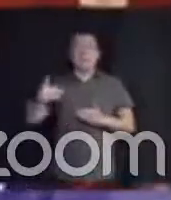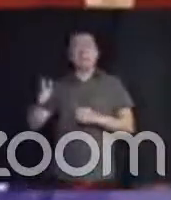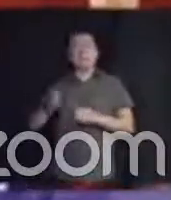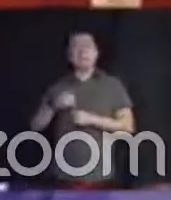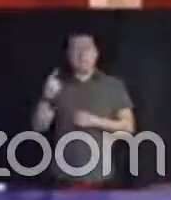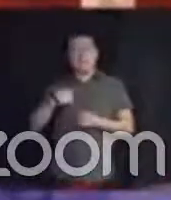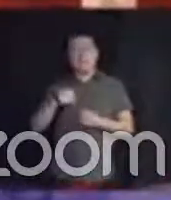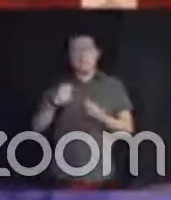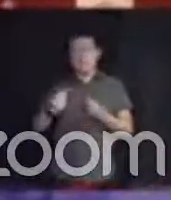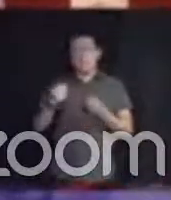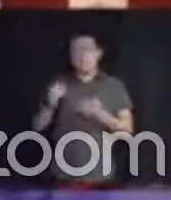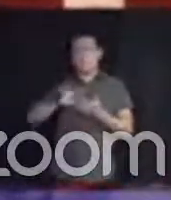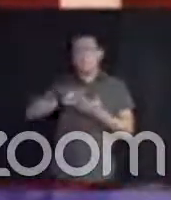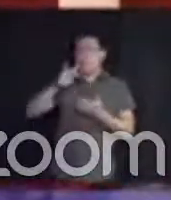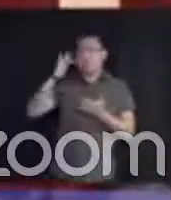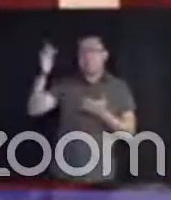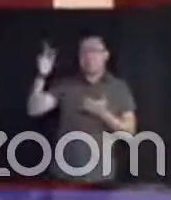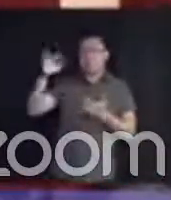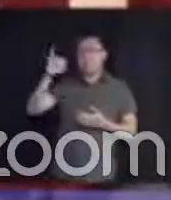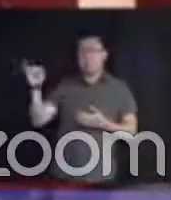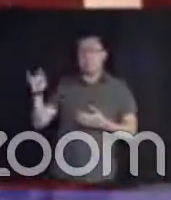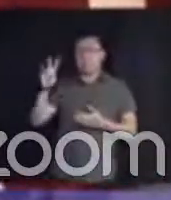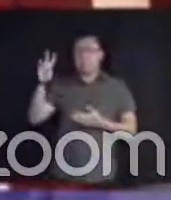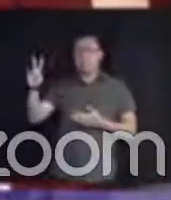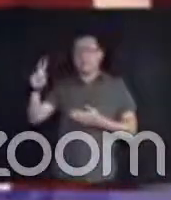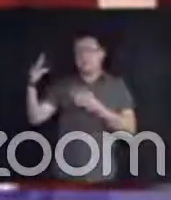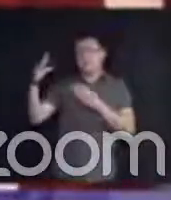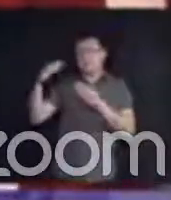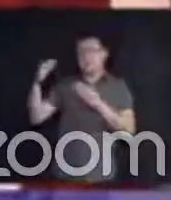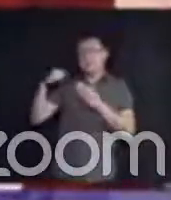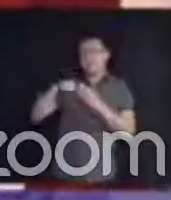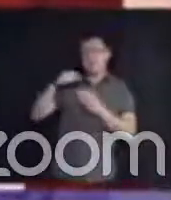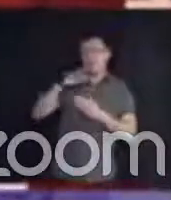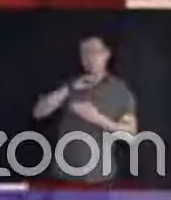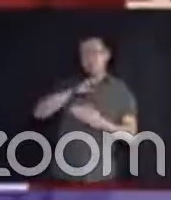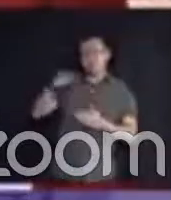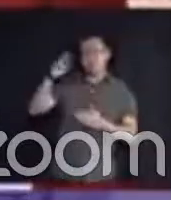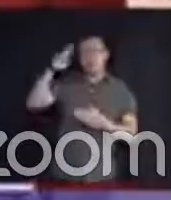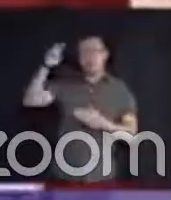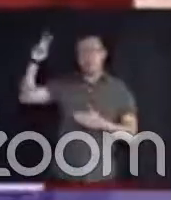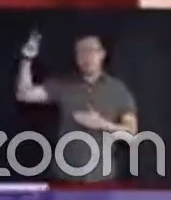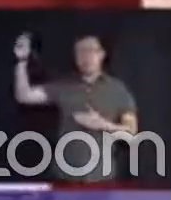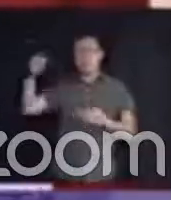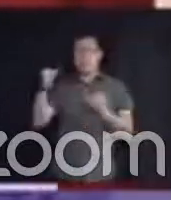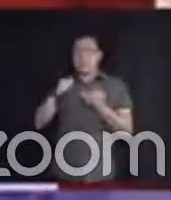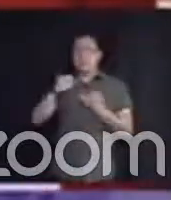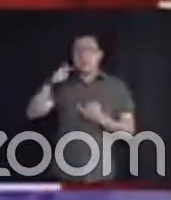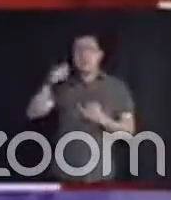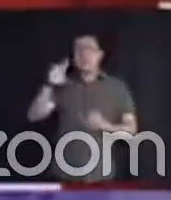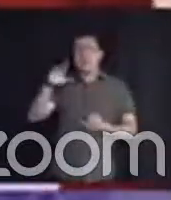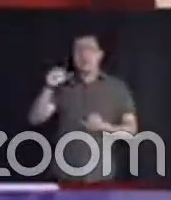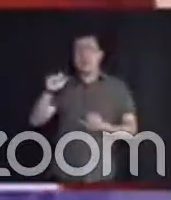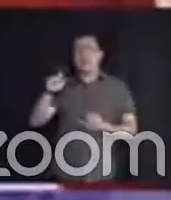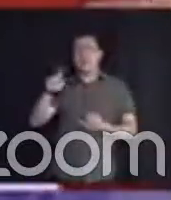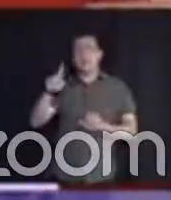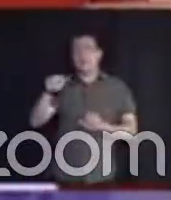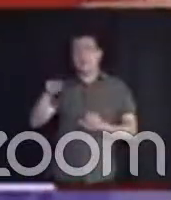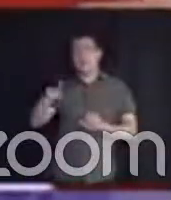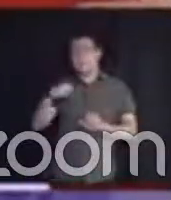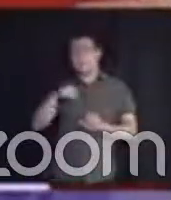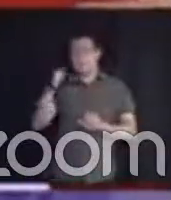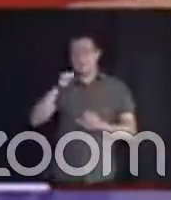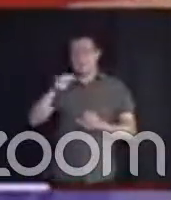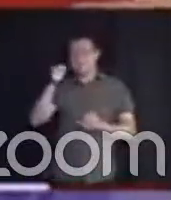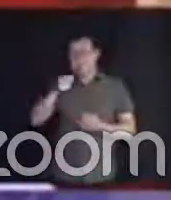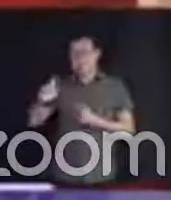acuático. Estoy muy agradecida con Jorge Vergara, ¿verdad? Que me enseñó a soñar. Y Angélica Durán, que